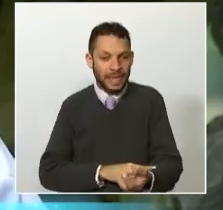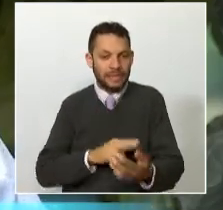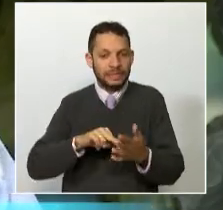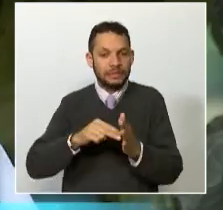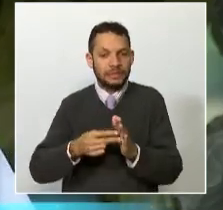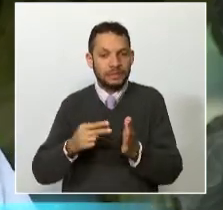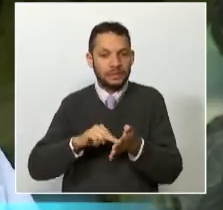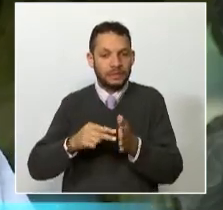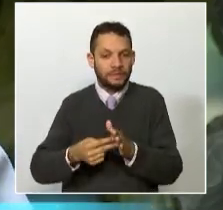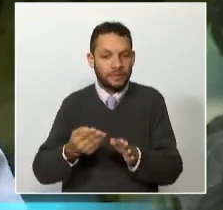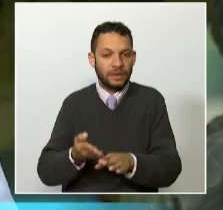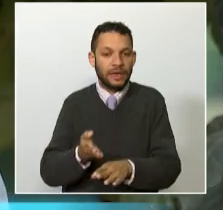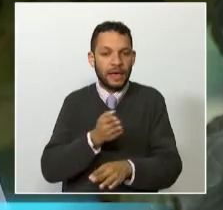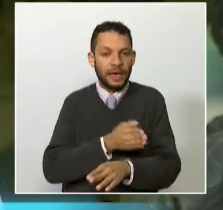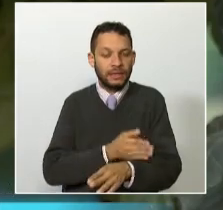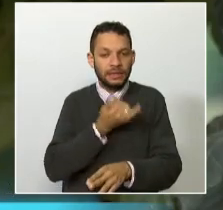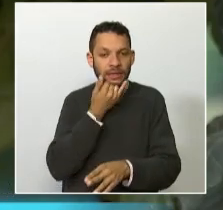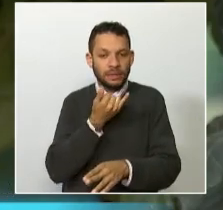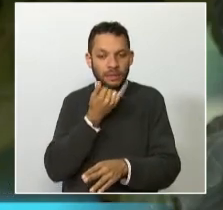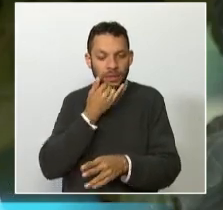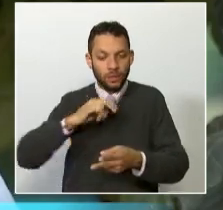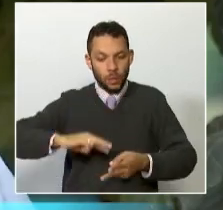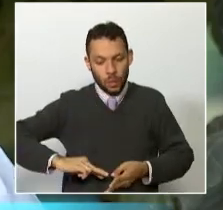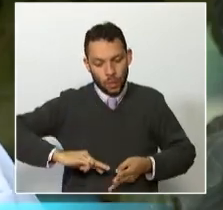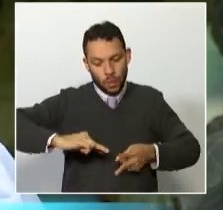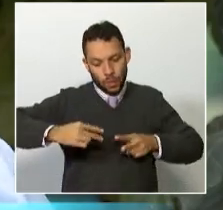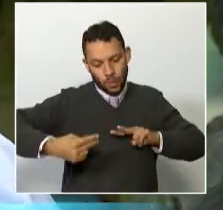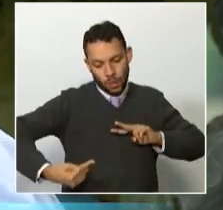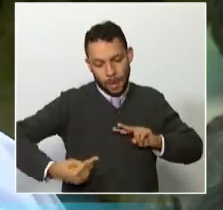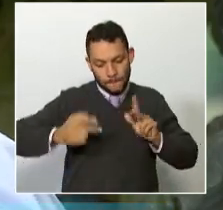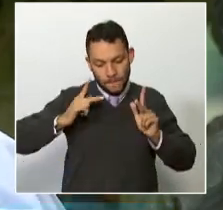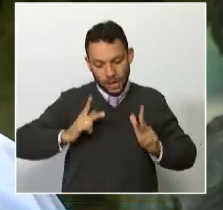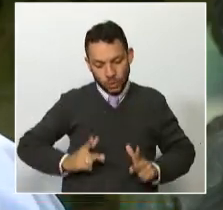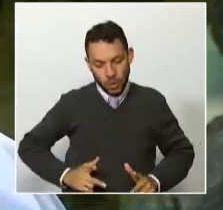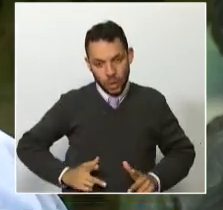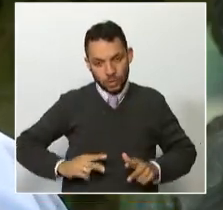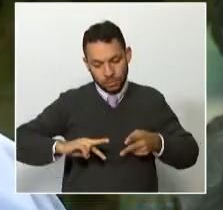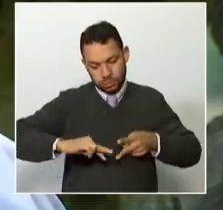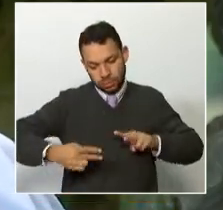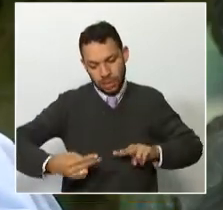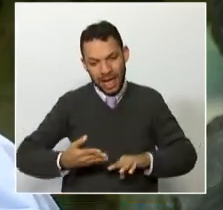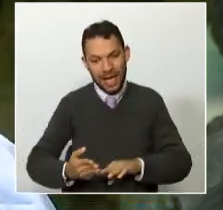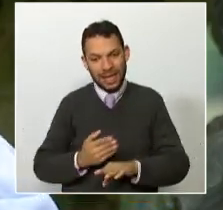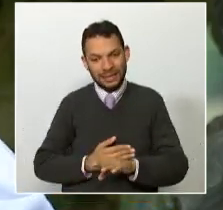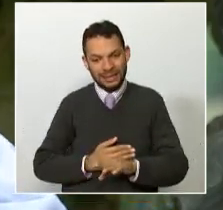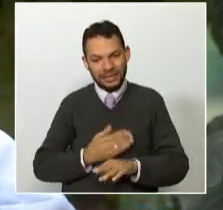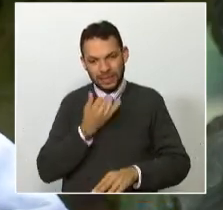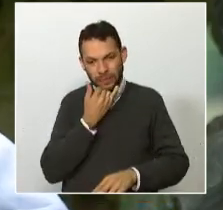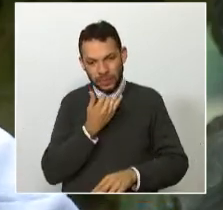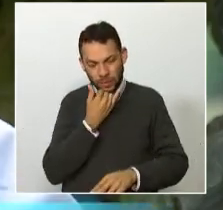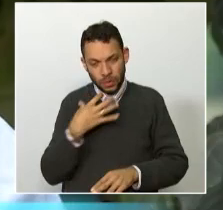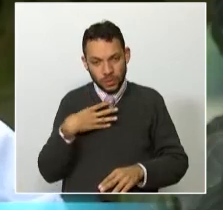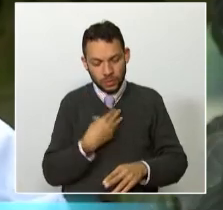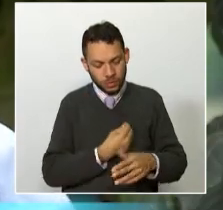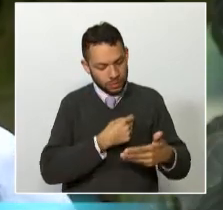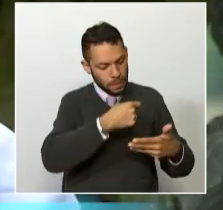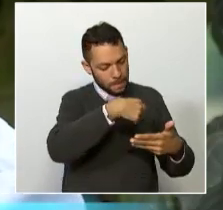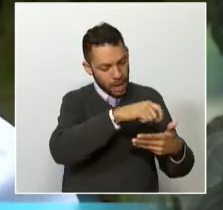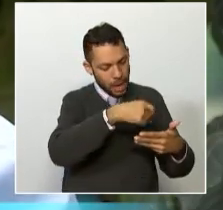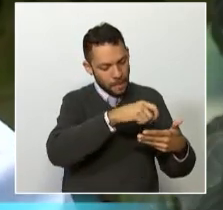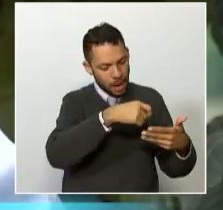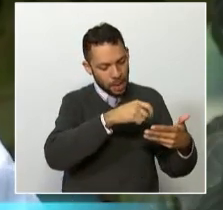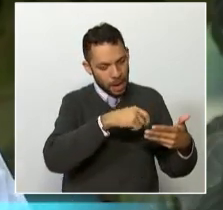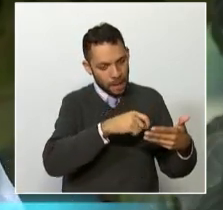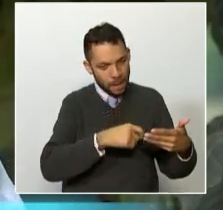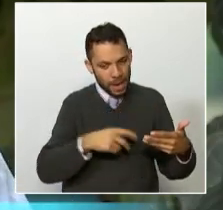de vida, en ese programa biológico de la persona como tal. Entonces, la historia consiste en eso, en coger ese cabito